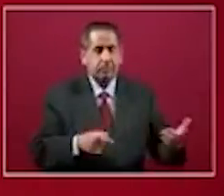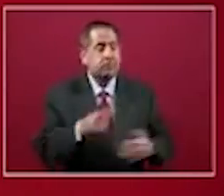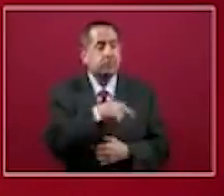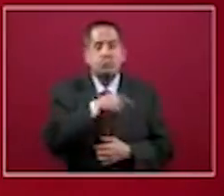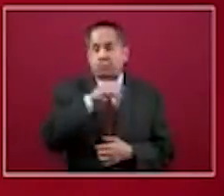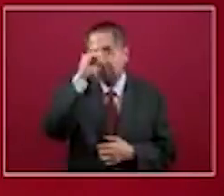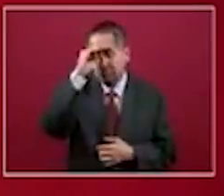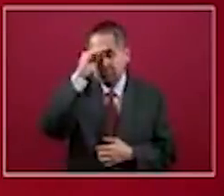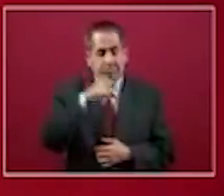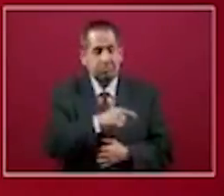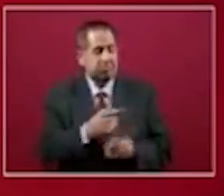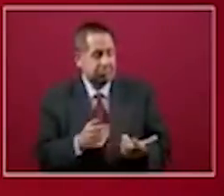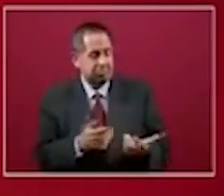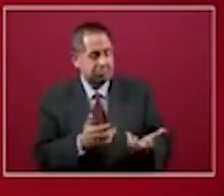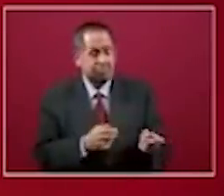piensan